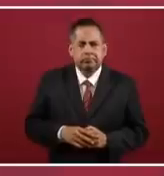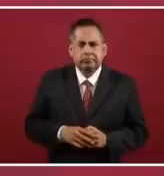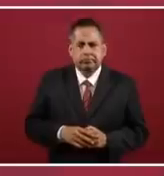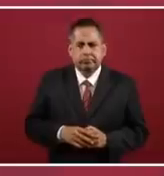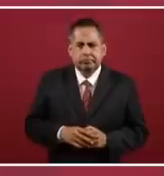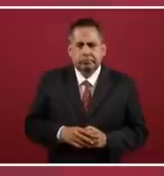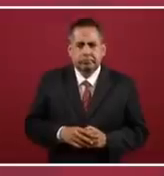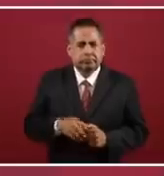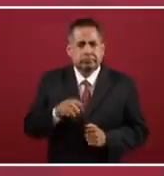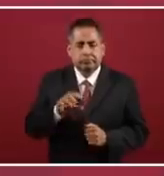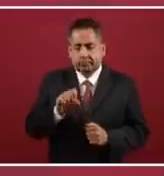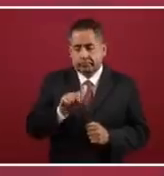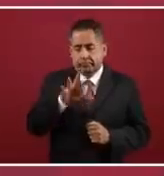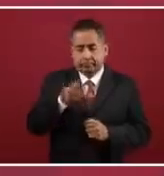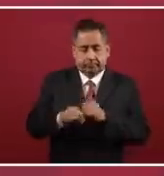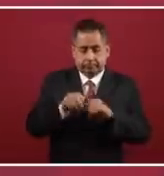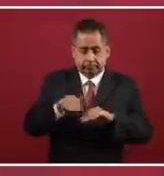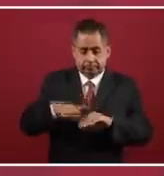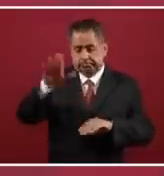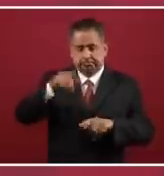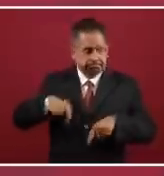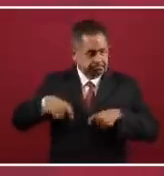desde los 65 años.